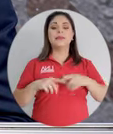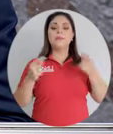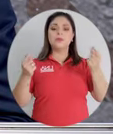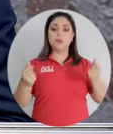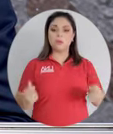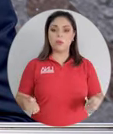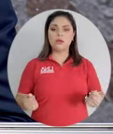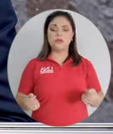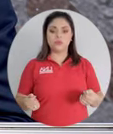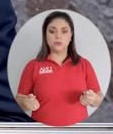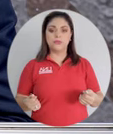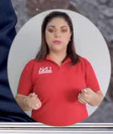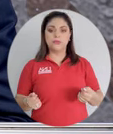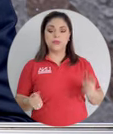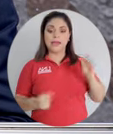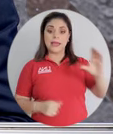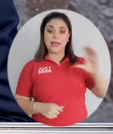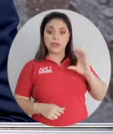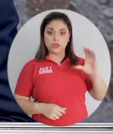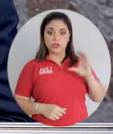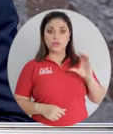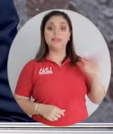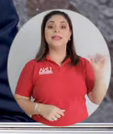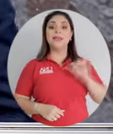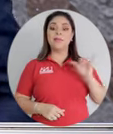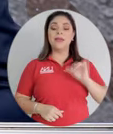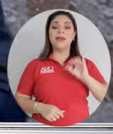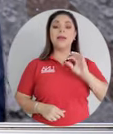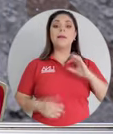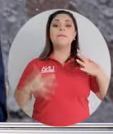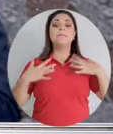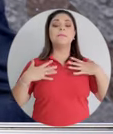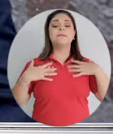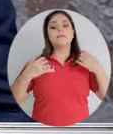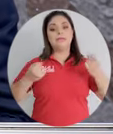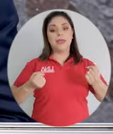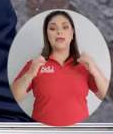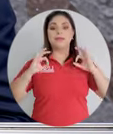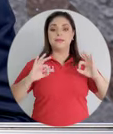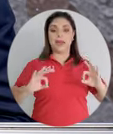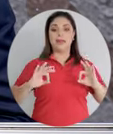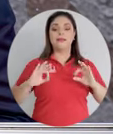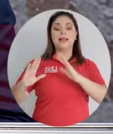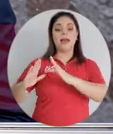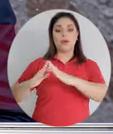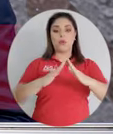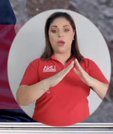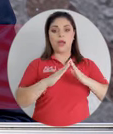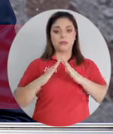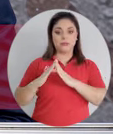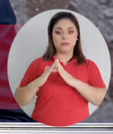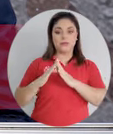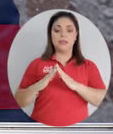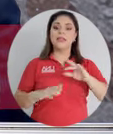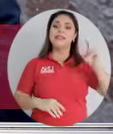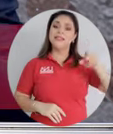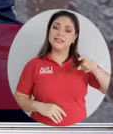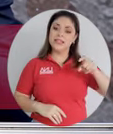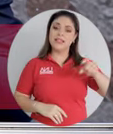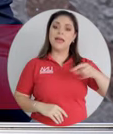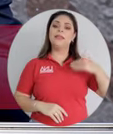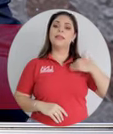dimensión presupuestaria del Estado, de los ingresos, hasta el bienestar de los hogares, ¿verdad? Porque